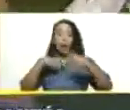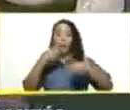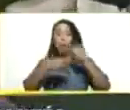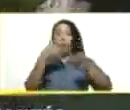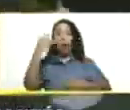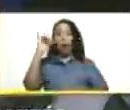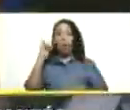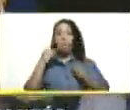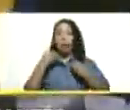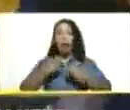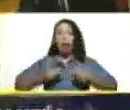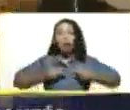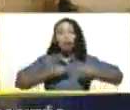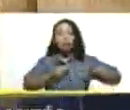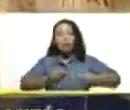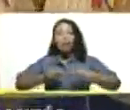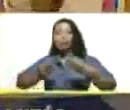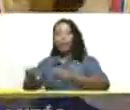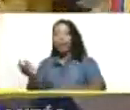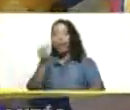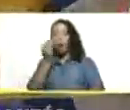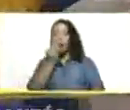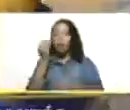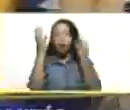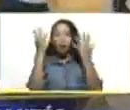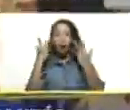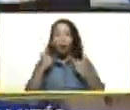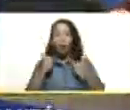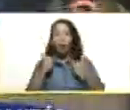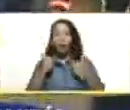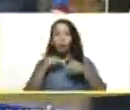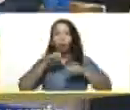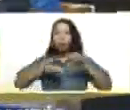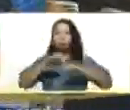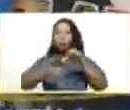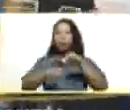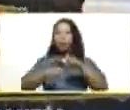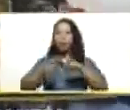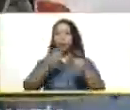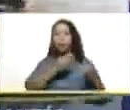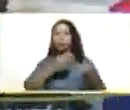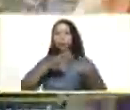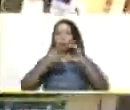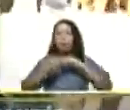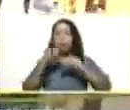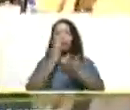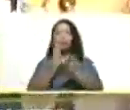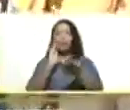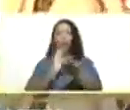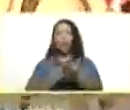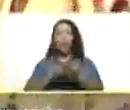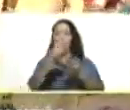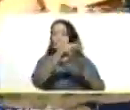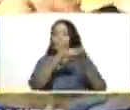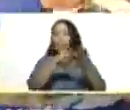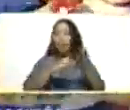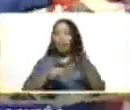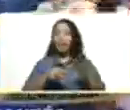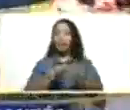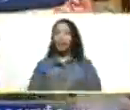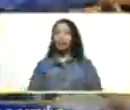para distribuir la proteína animal, en todas estas ferias, mi comandante jefe, usted va a ver a los CLAT siempre colocando sus productos a